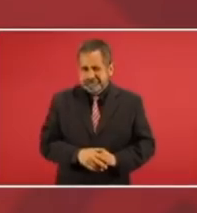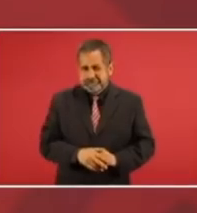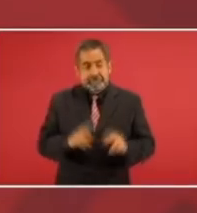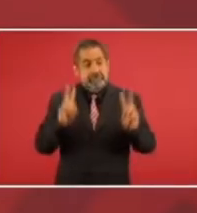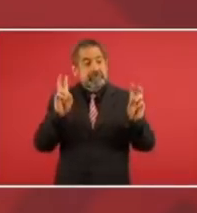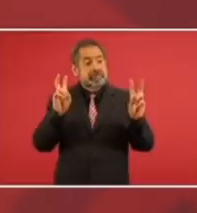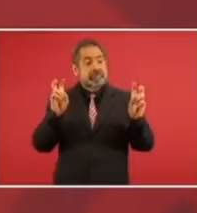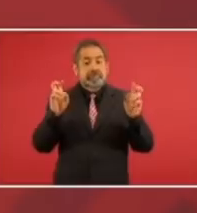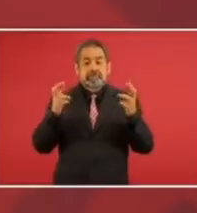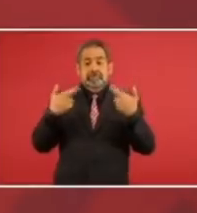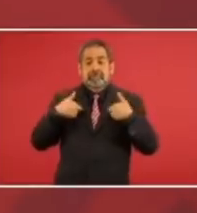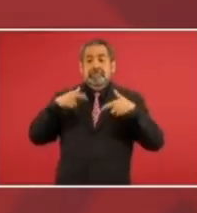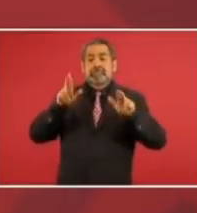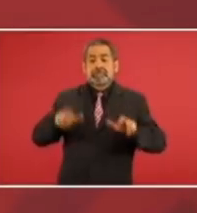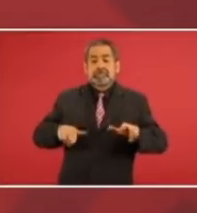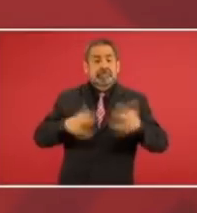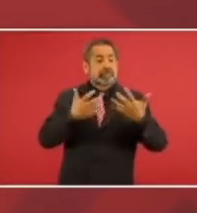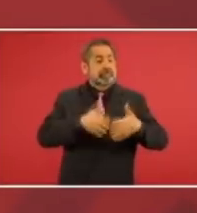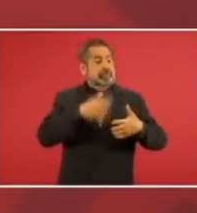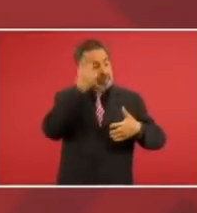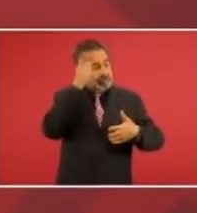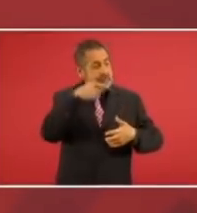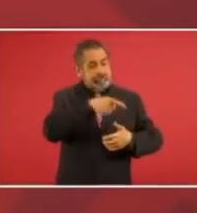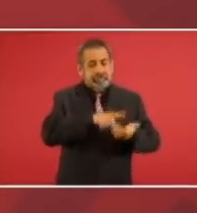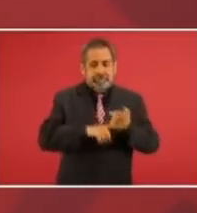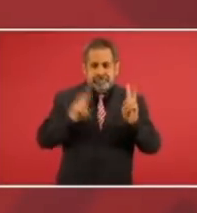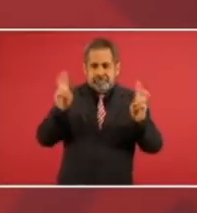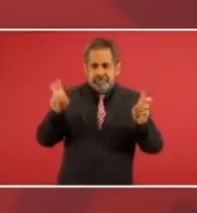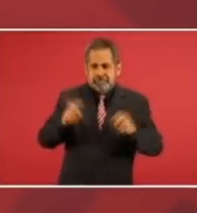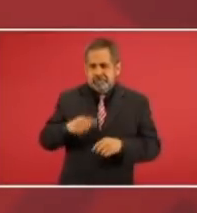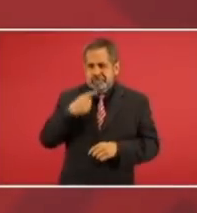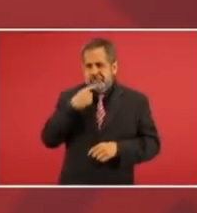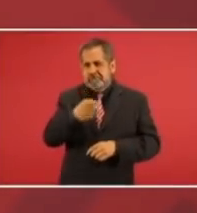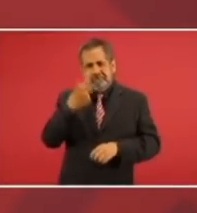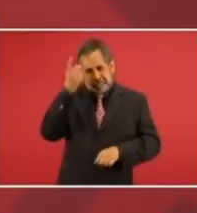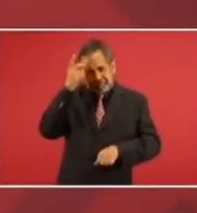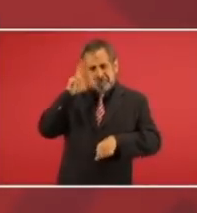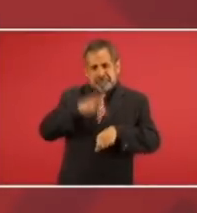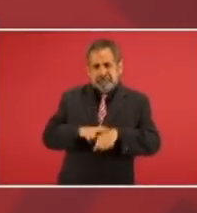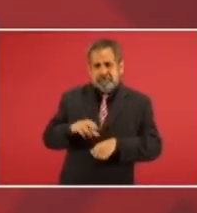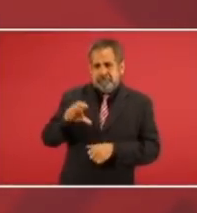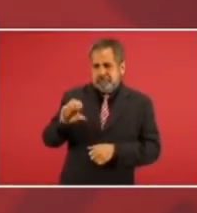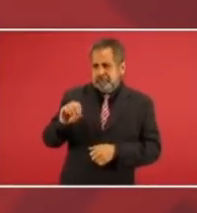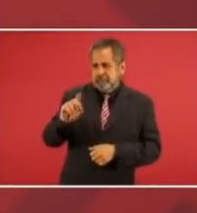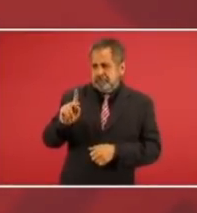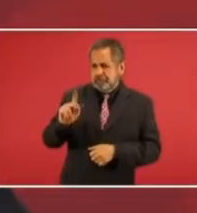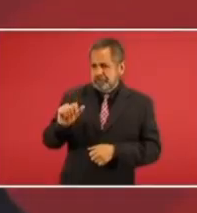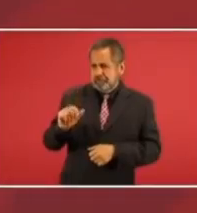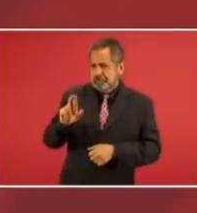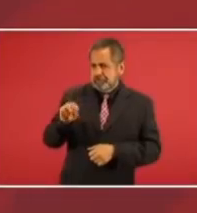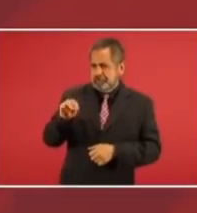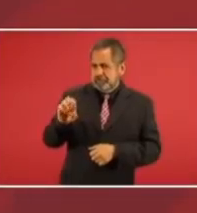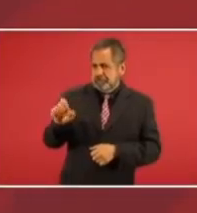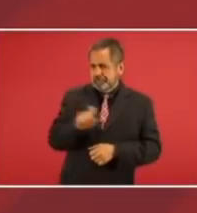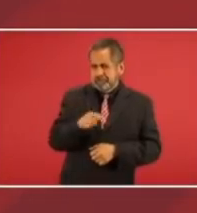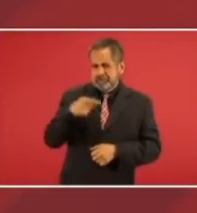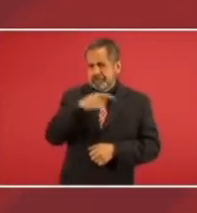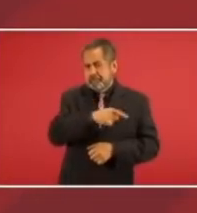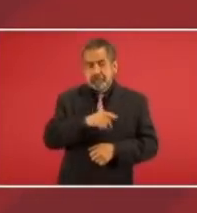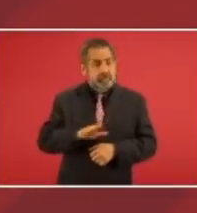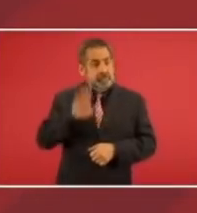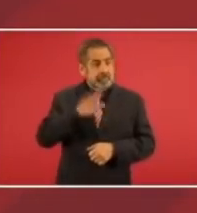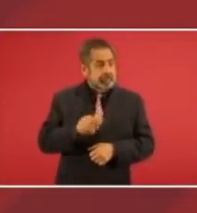supuesto representante de empresarios, bueno, lo voy a decir, el director de Coparmex, ¿sí?, que